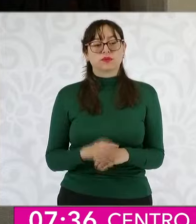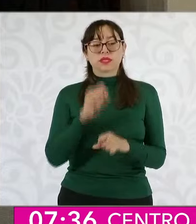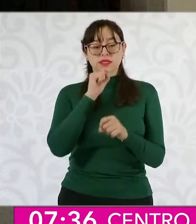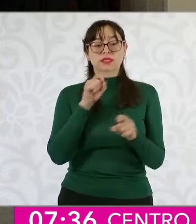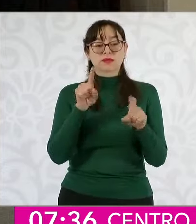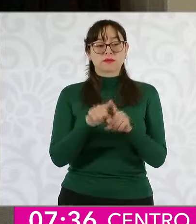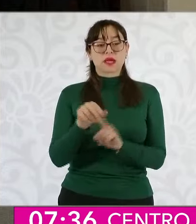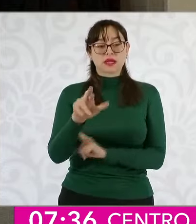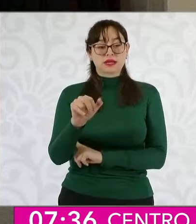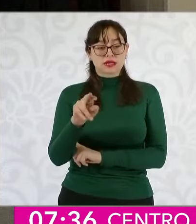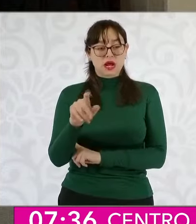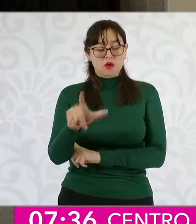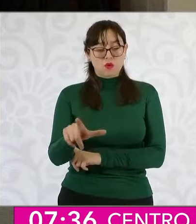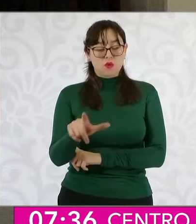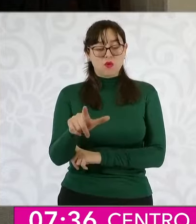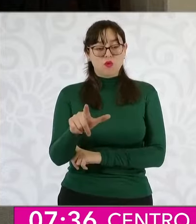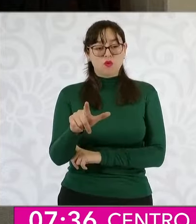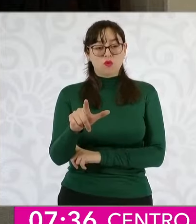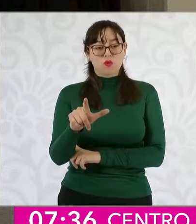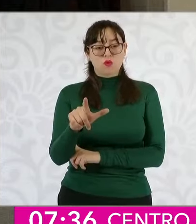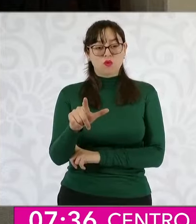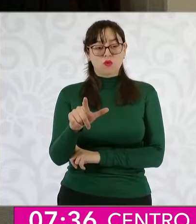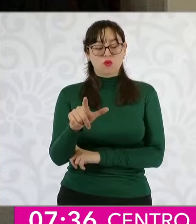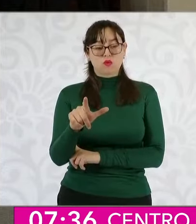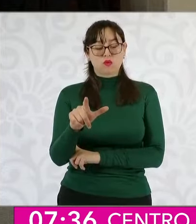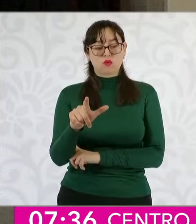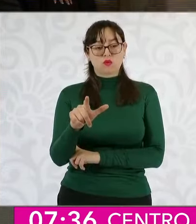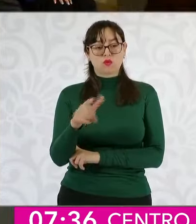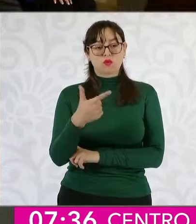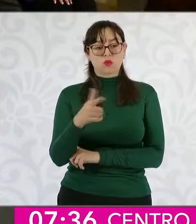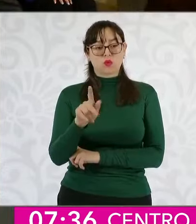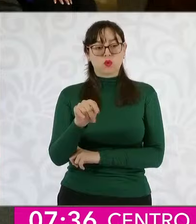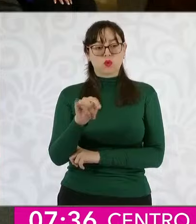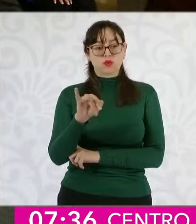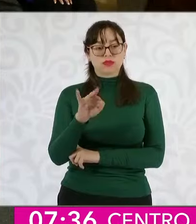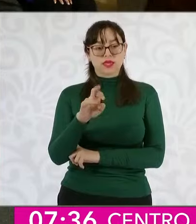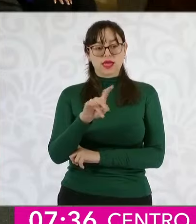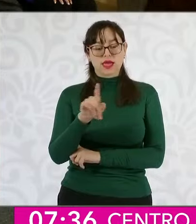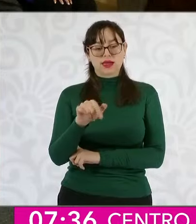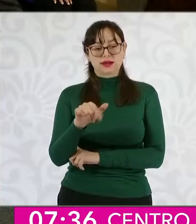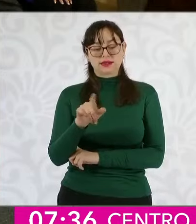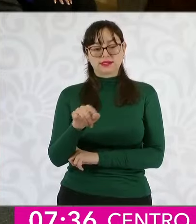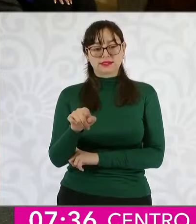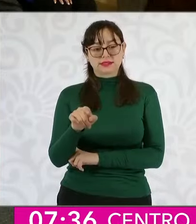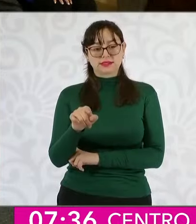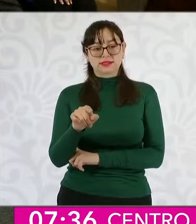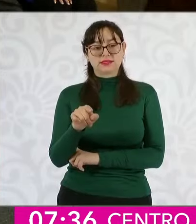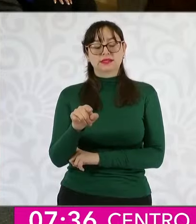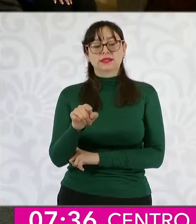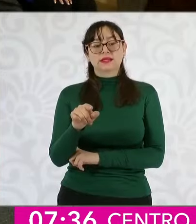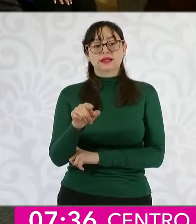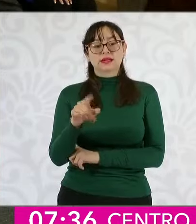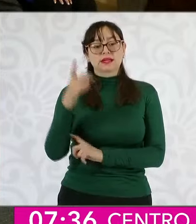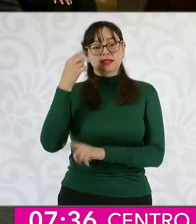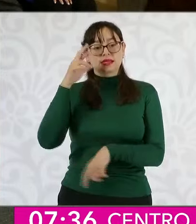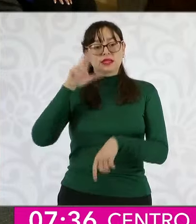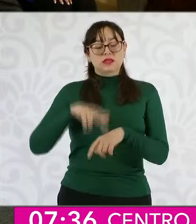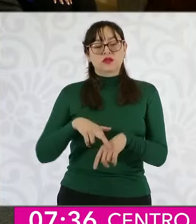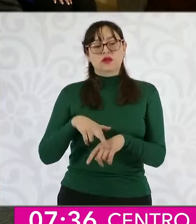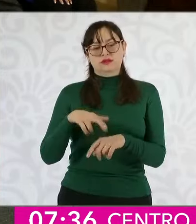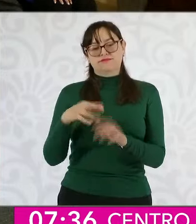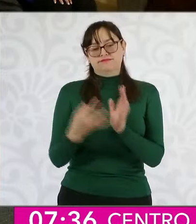Está Raúl Gutiérrez Muguerza, el director de